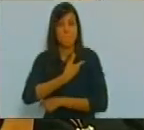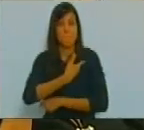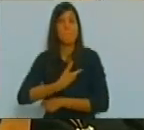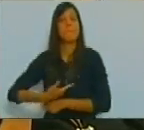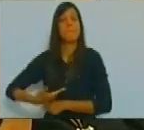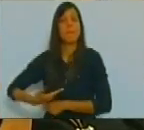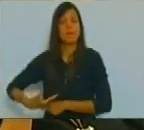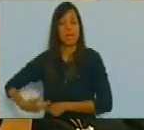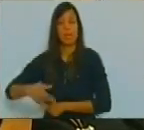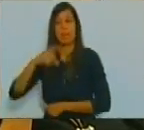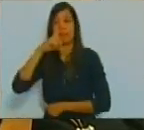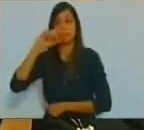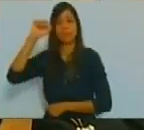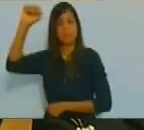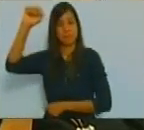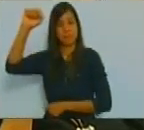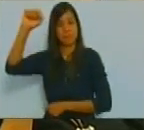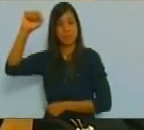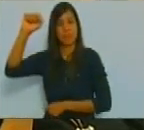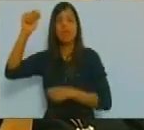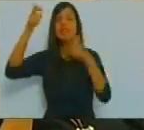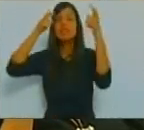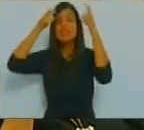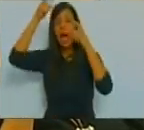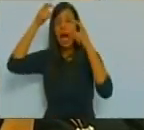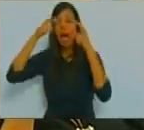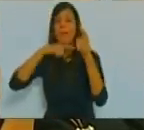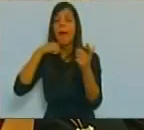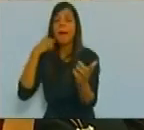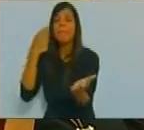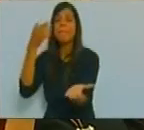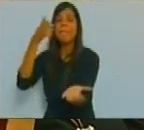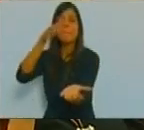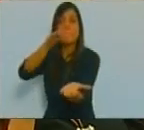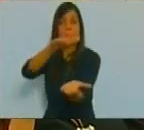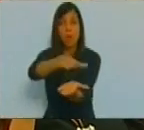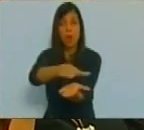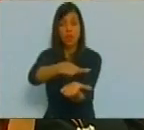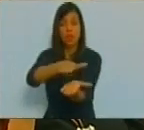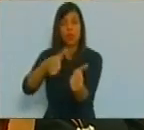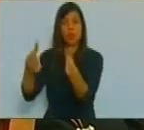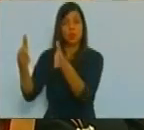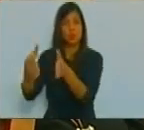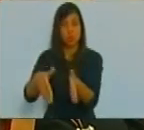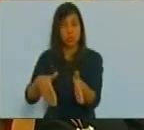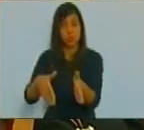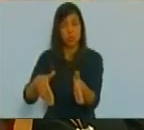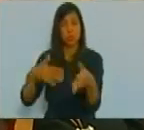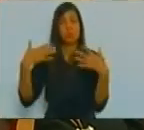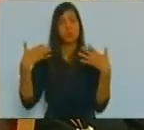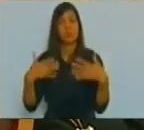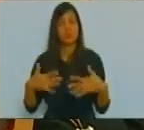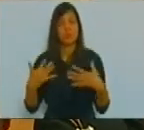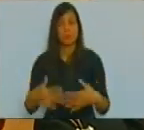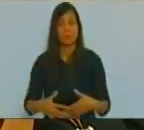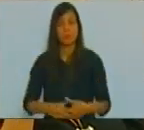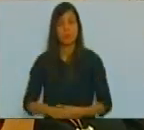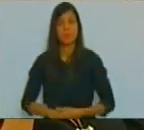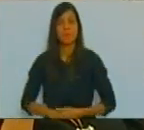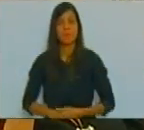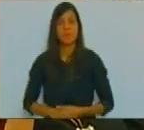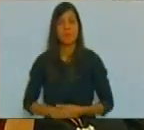nicolás maduró la desaparición física de nuestro presidente eterno hugo rafael chávez